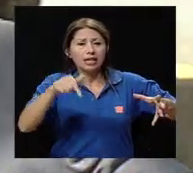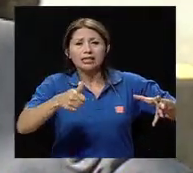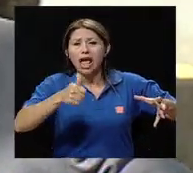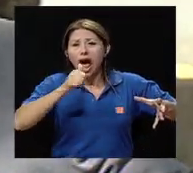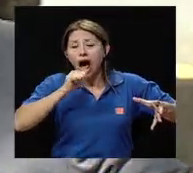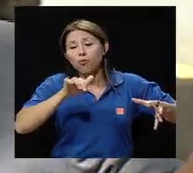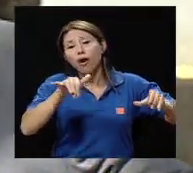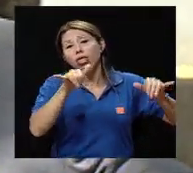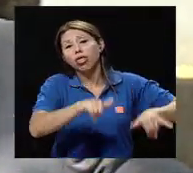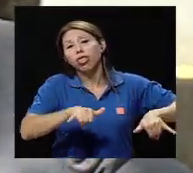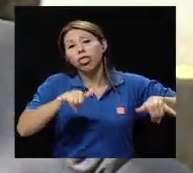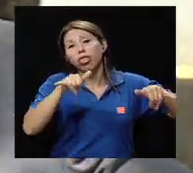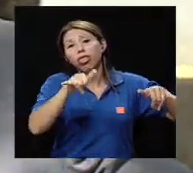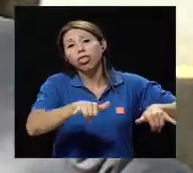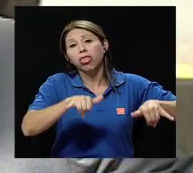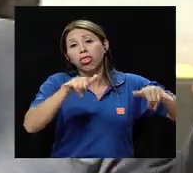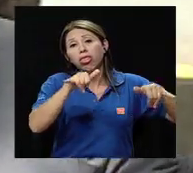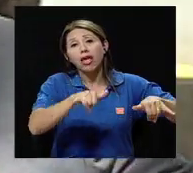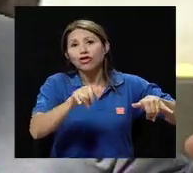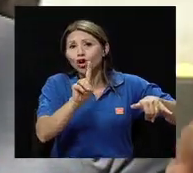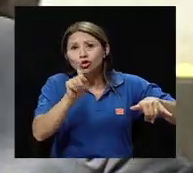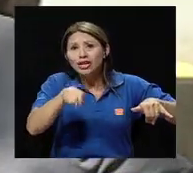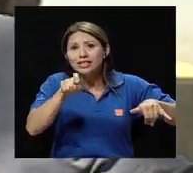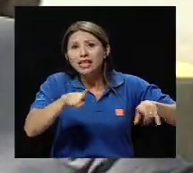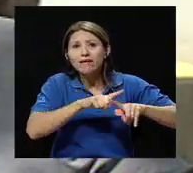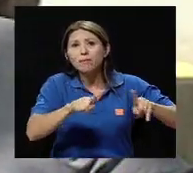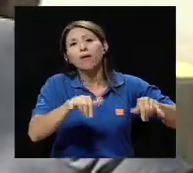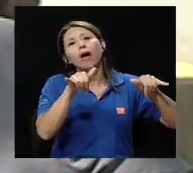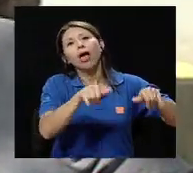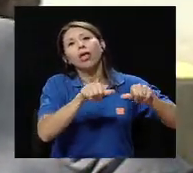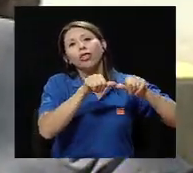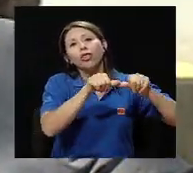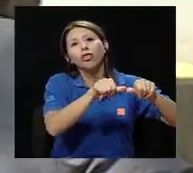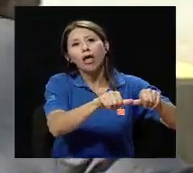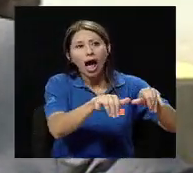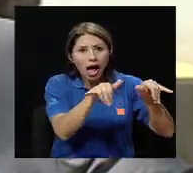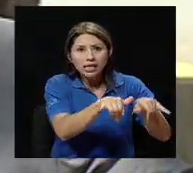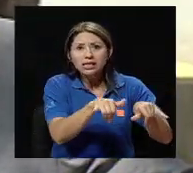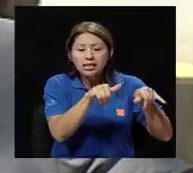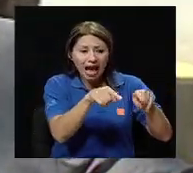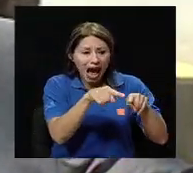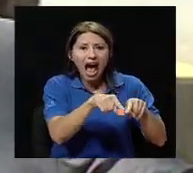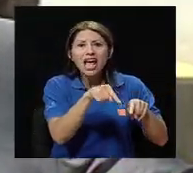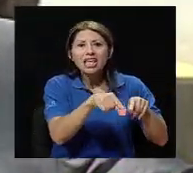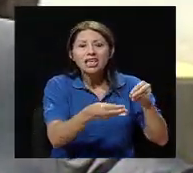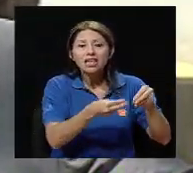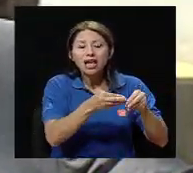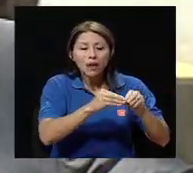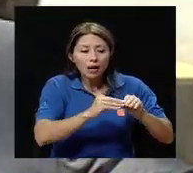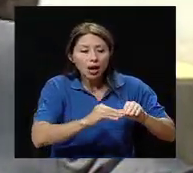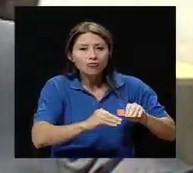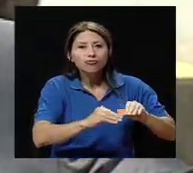¿verdad? Y que nadie los había quitado, eran parte del paisaje. Bueno, pues ahí había